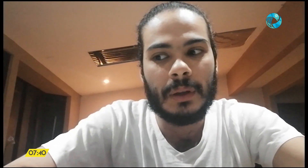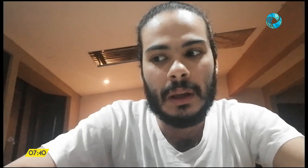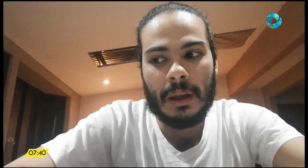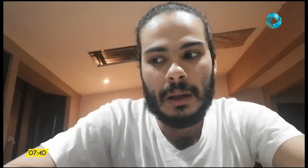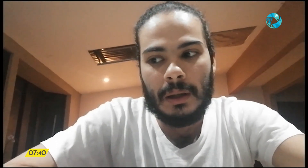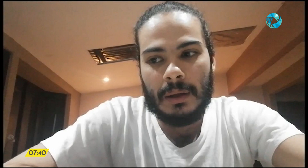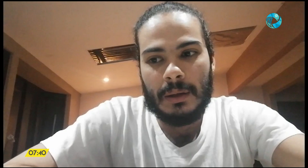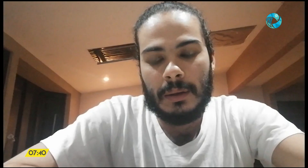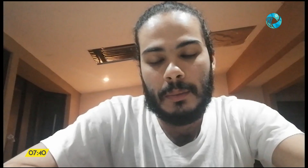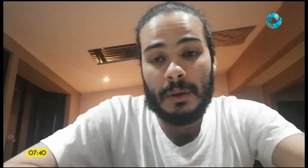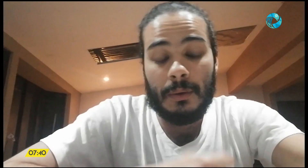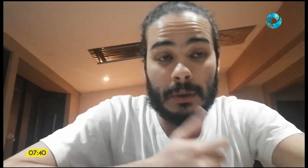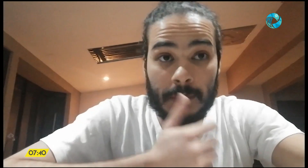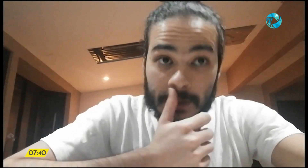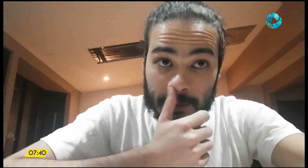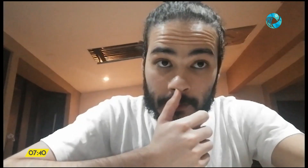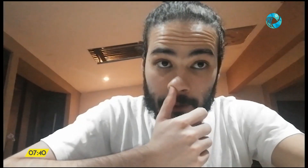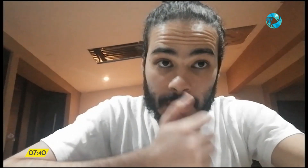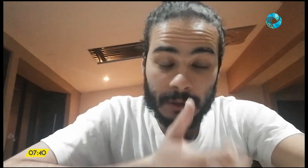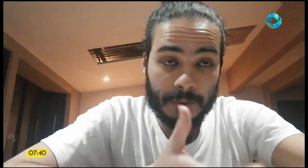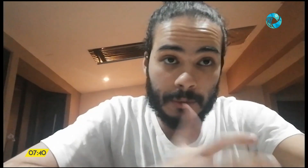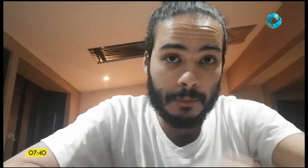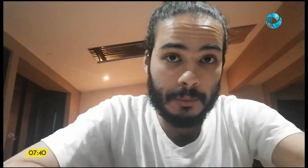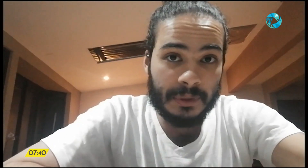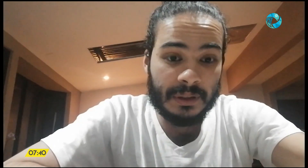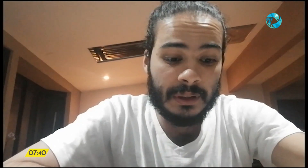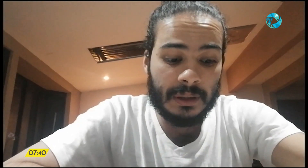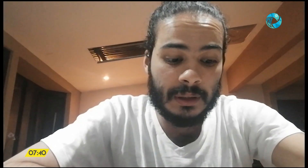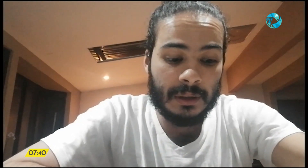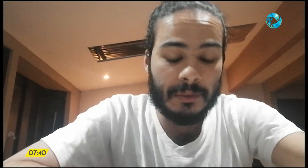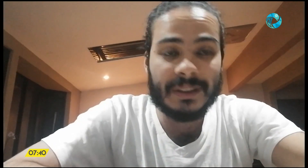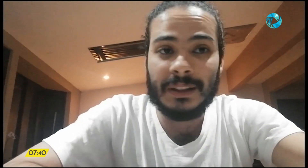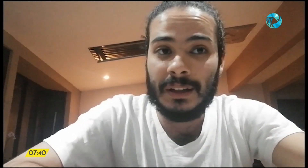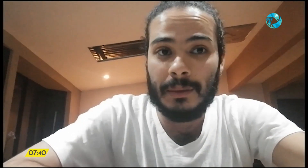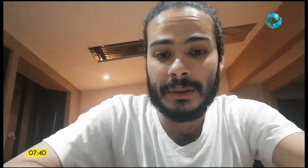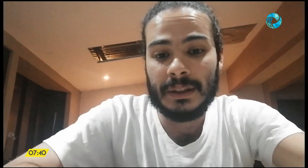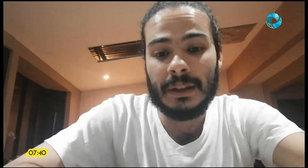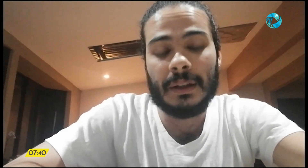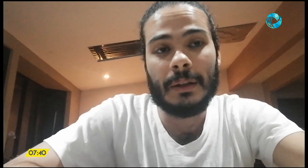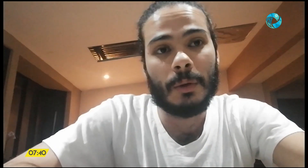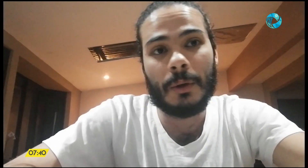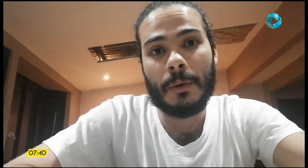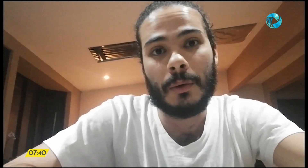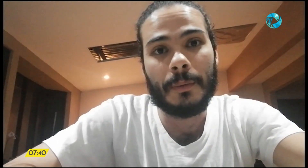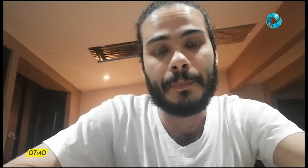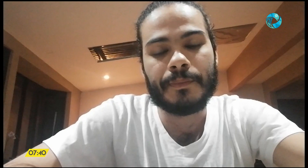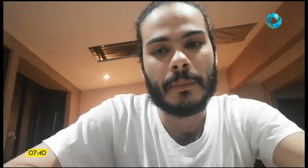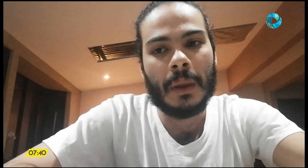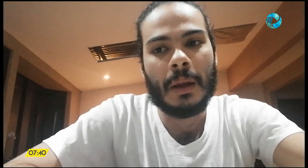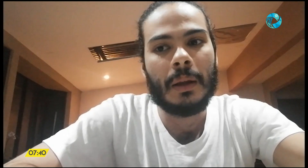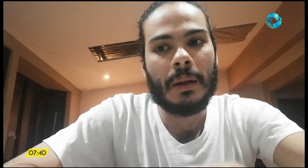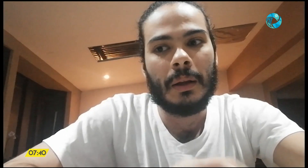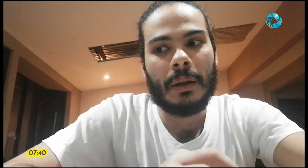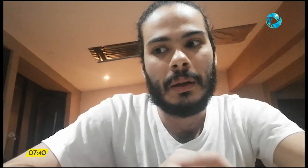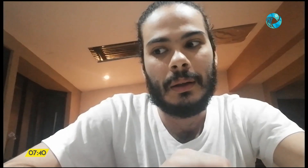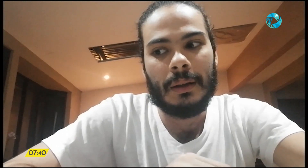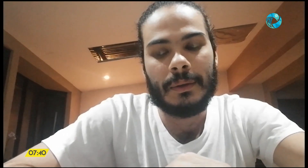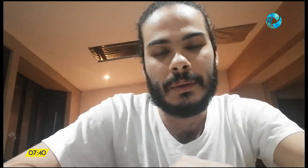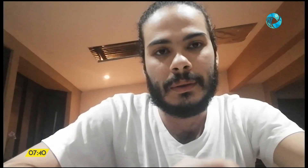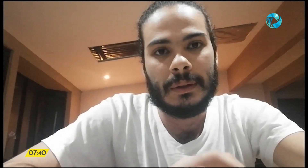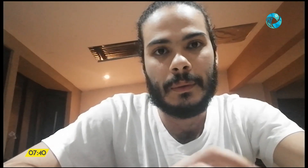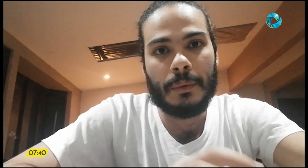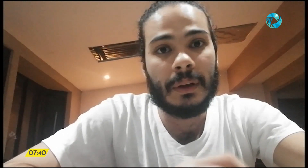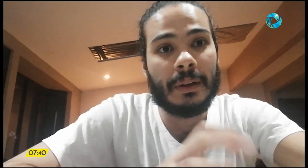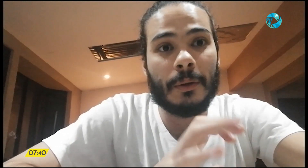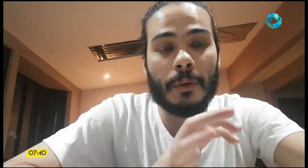equivocamos. Pero al principio fue eso, como pensar de que va a salir y luego